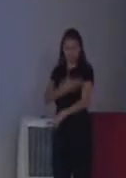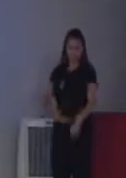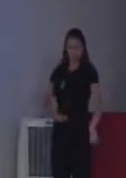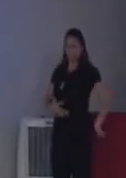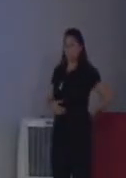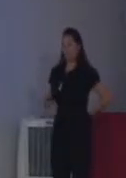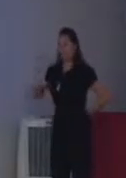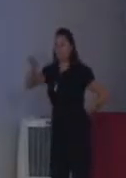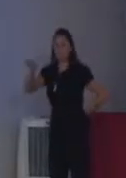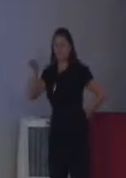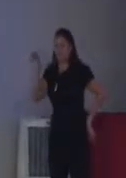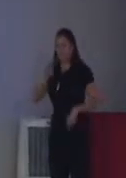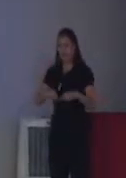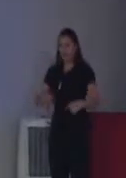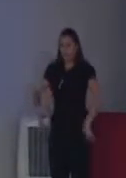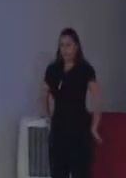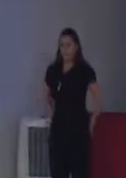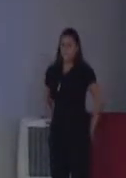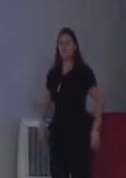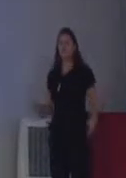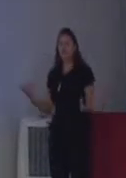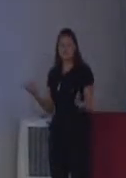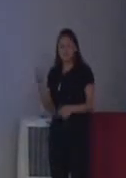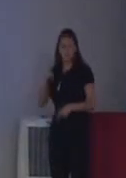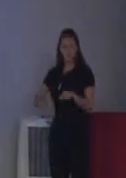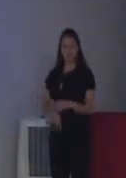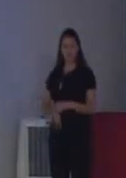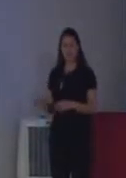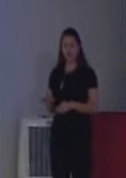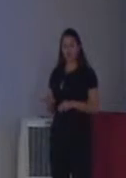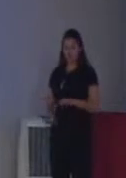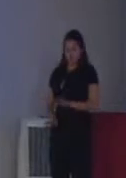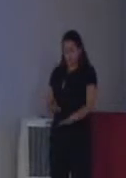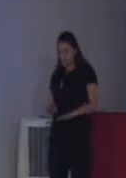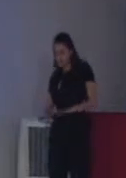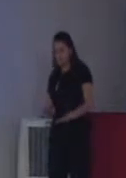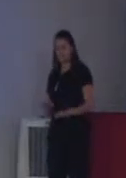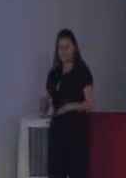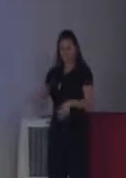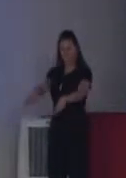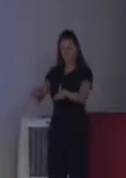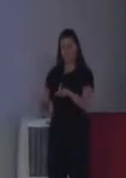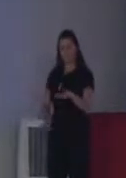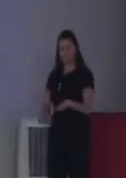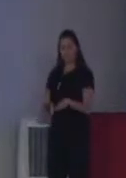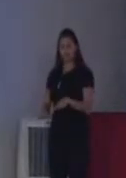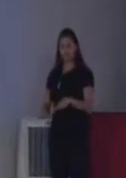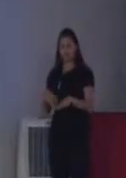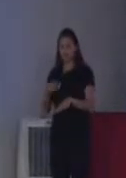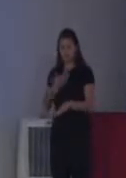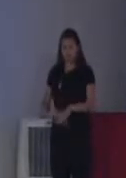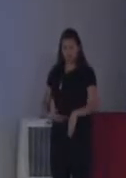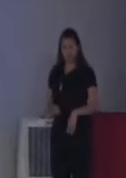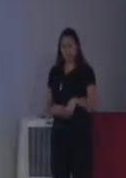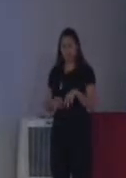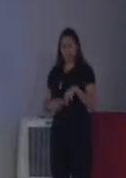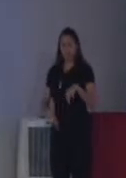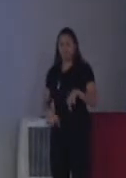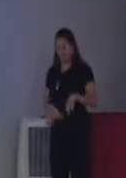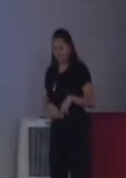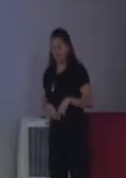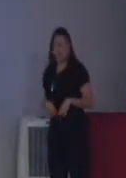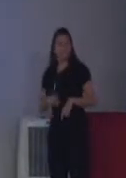dos, por ejemplo, ¿sí? Si tiene que pedalear algo, pues los pies tienen que funcionarle bien, por lo tanto, pues no podría,